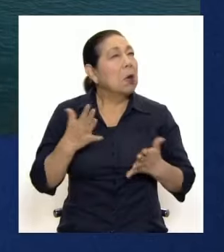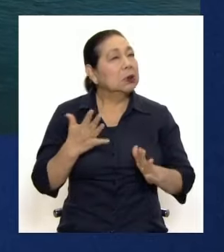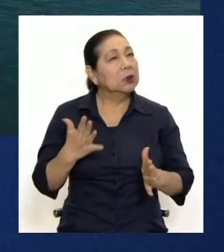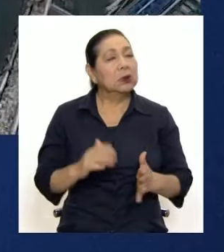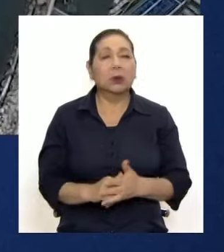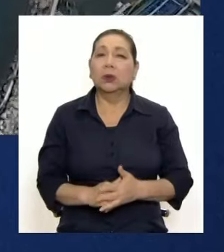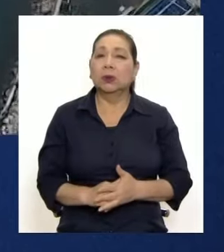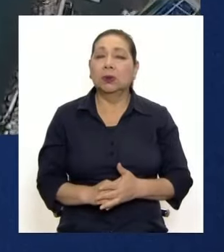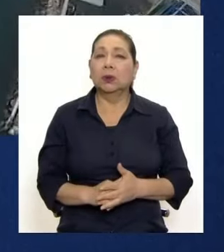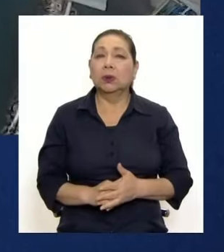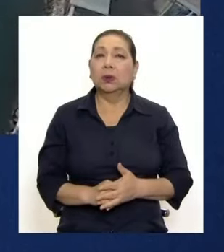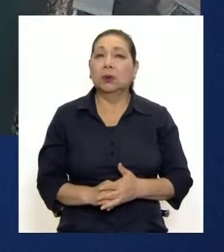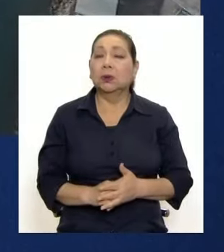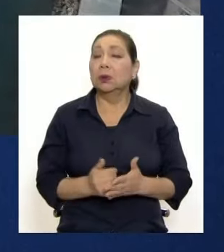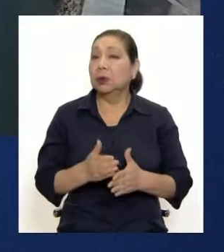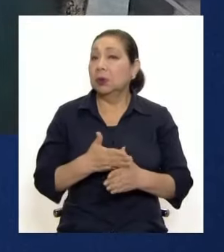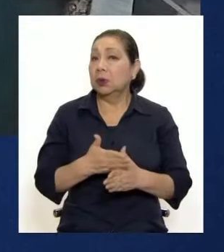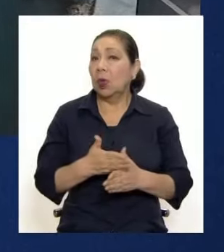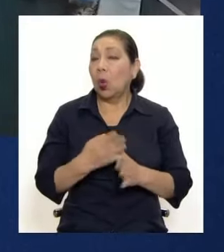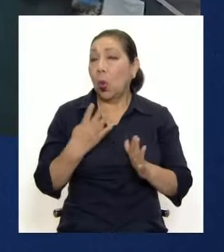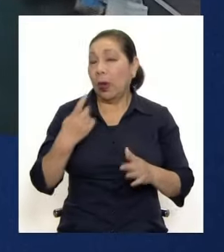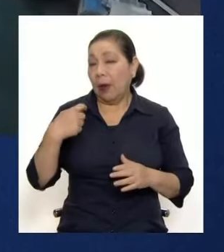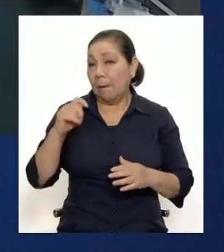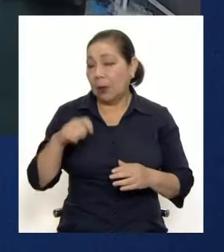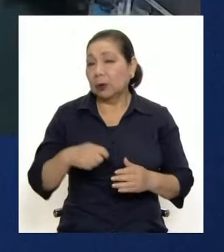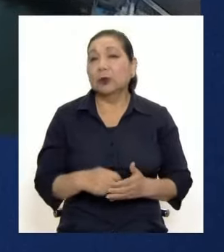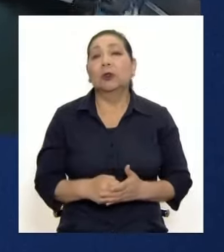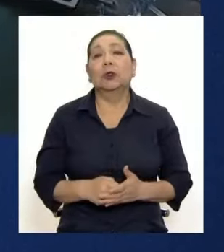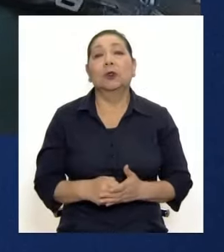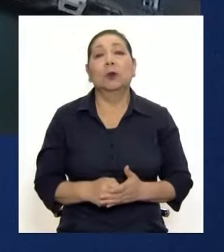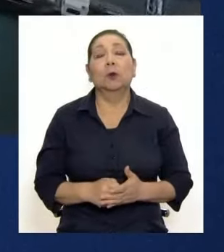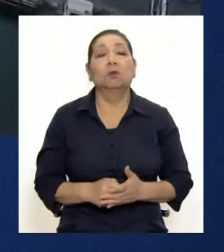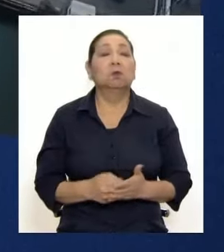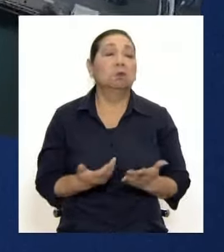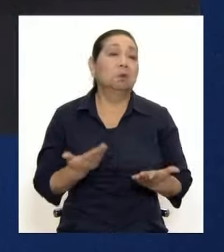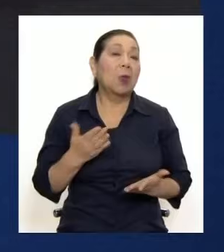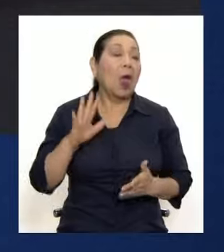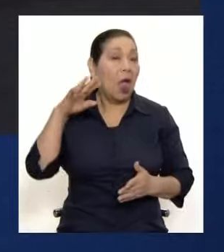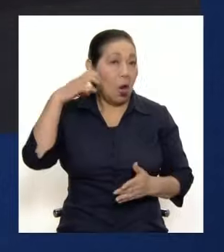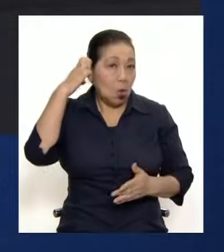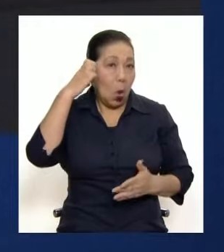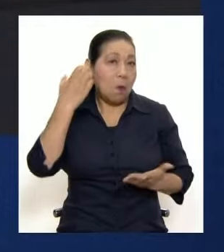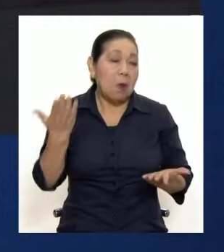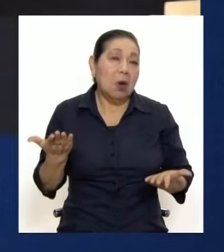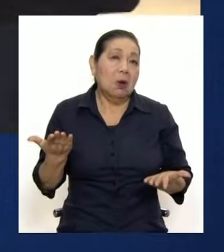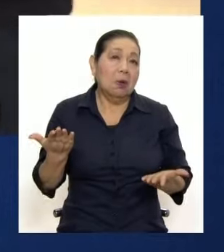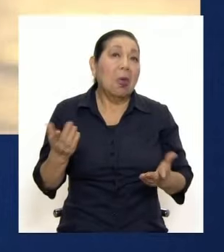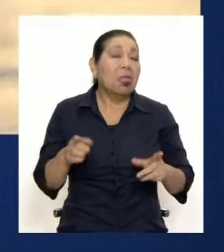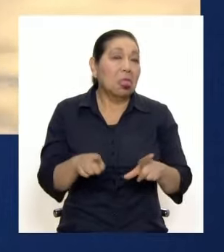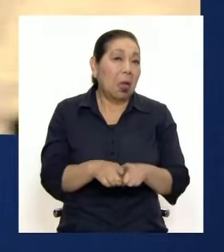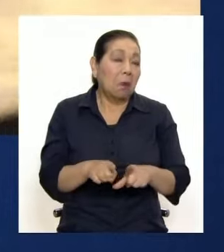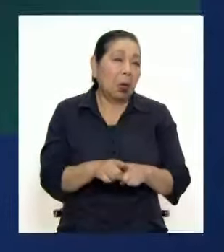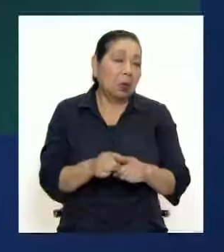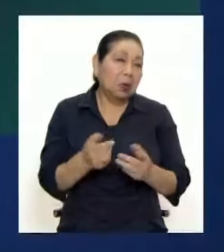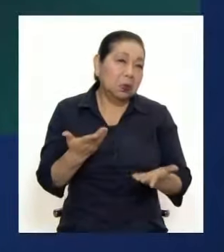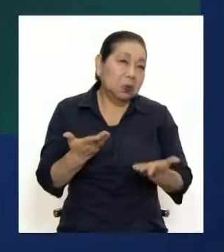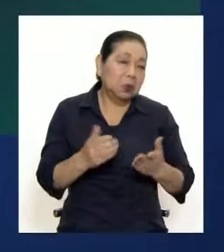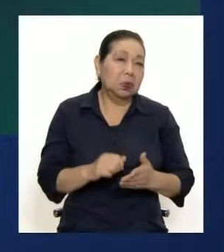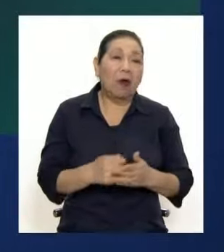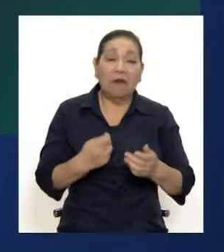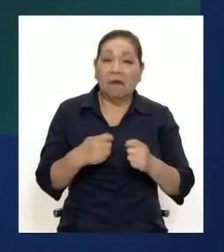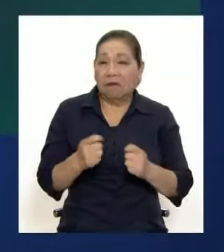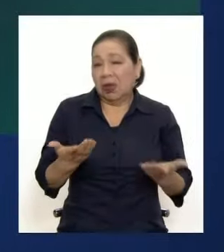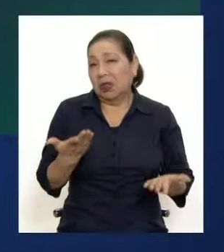una una participación del 9% eh Europa eh que también tenemos eh